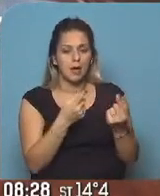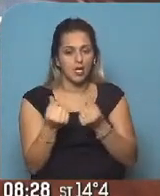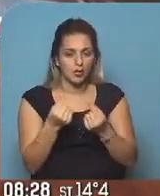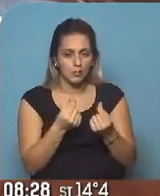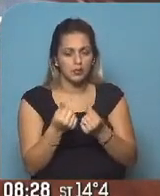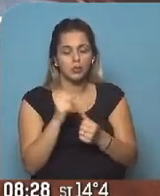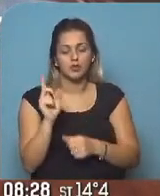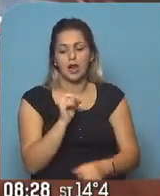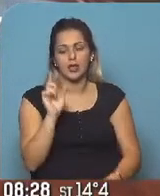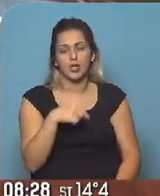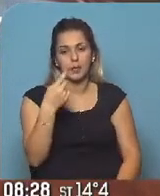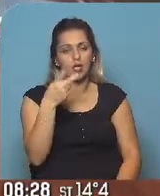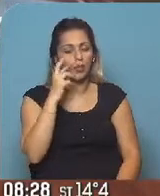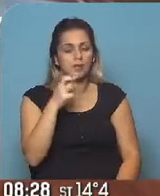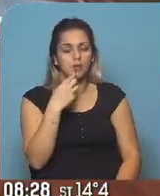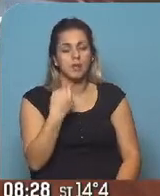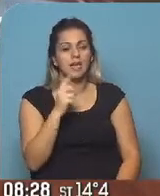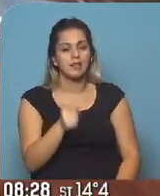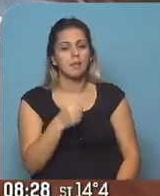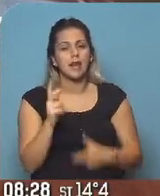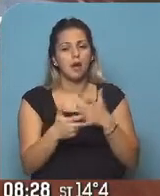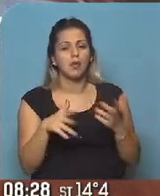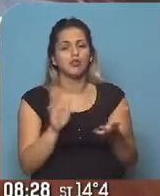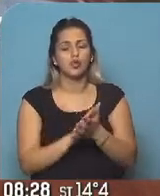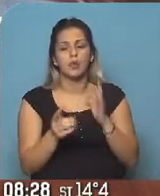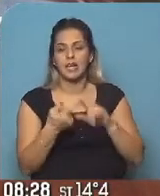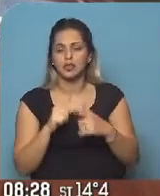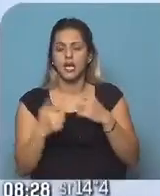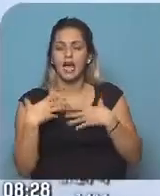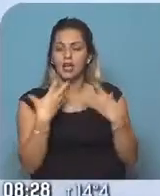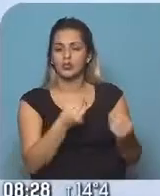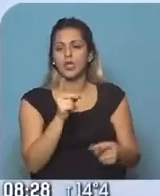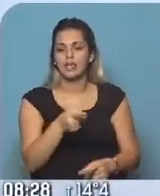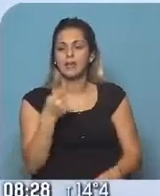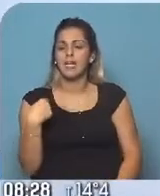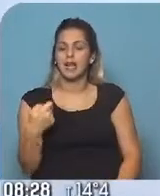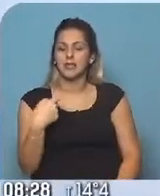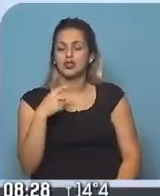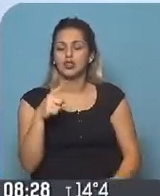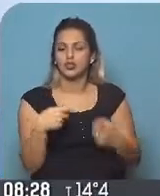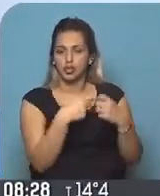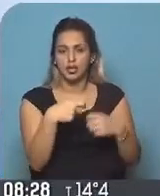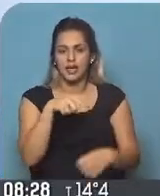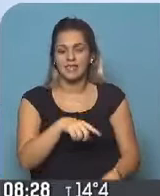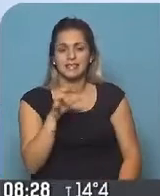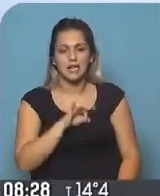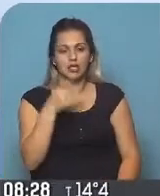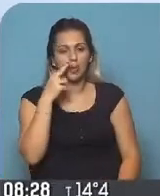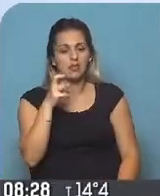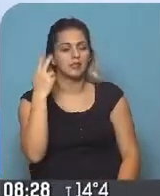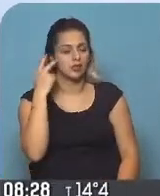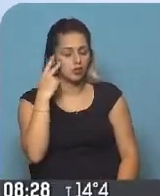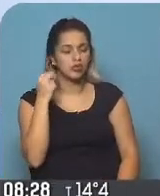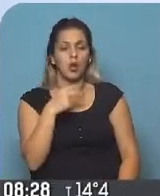el año 2019 y también lo que tiene que ver con ayudas y asignaciones sociales para este año 2018. Es lo que va a anunciar en